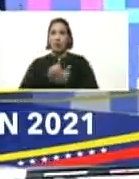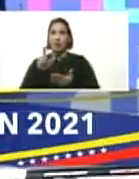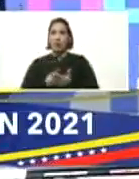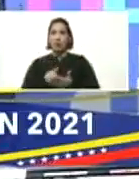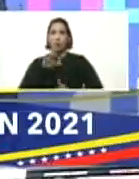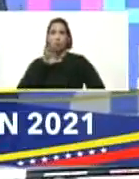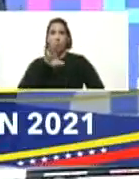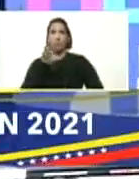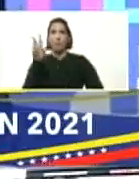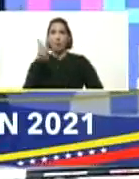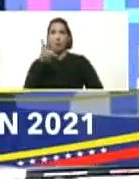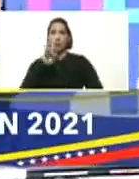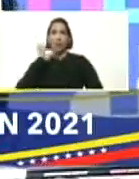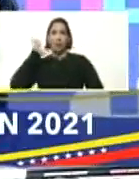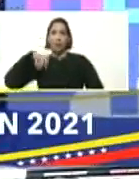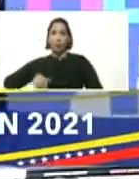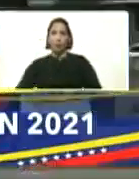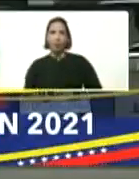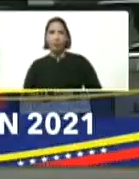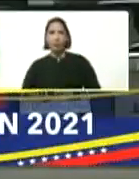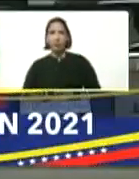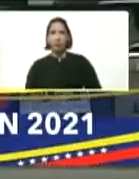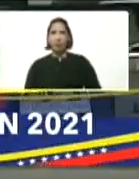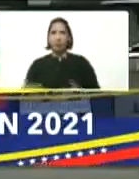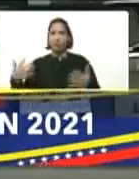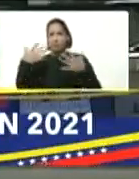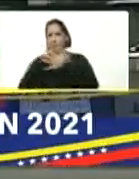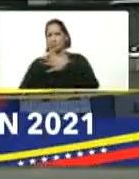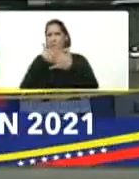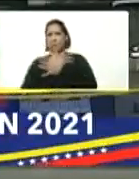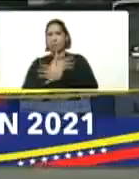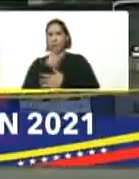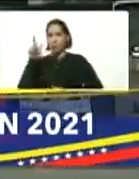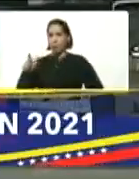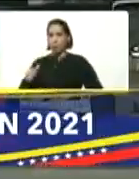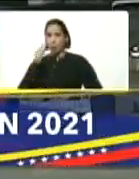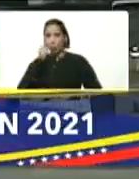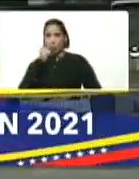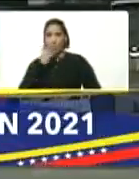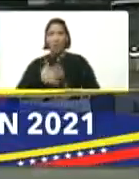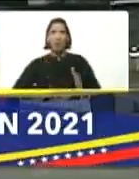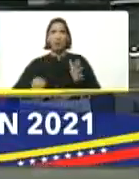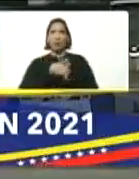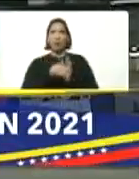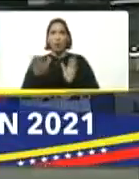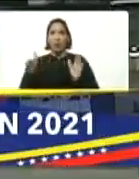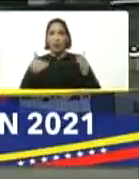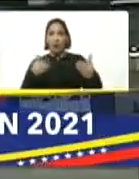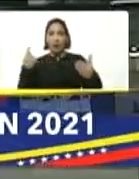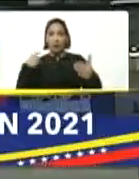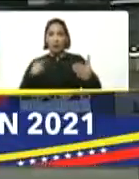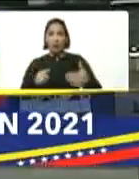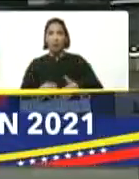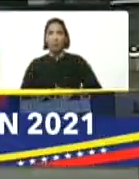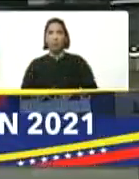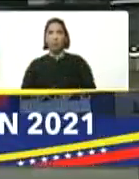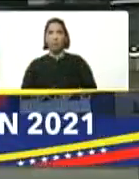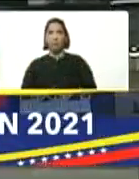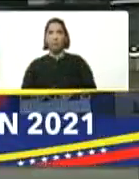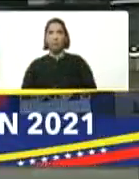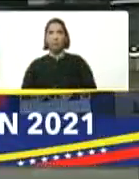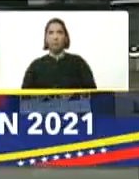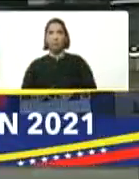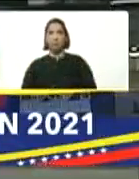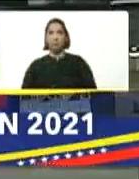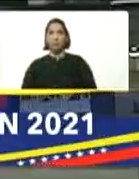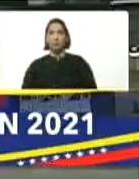República Bolivariana de Venezuela. Es una contradicción. Raúl Casal rescató de unas cajas que teníamos en los almacenes del